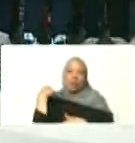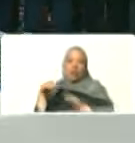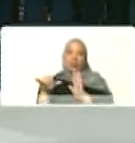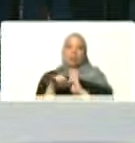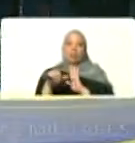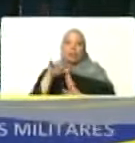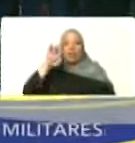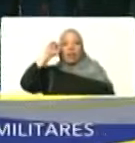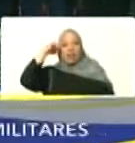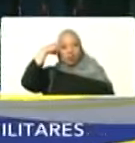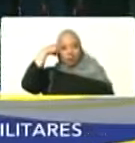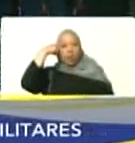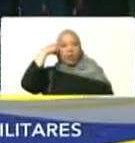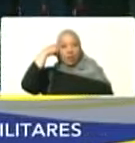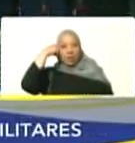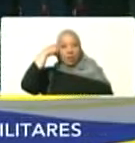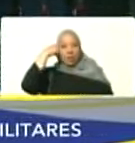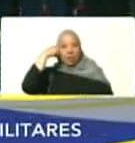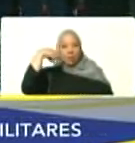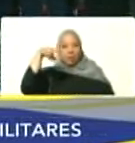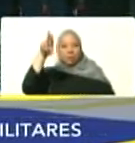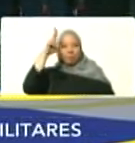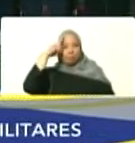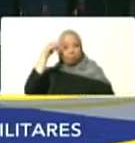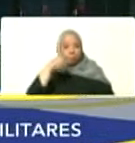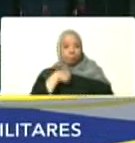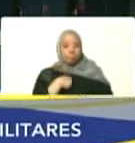Recuerdos y recuerdos que vienen aquí, a esta mente,